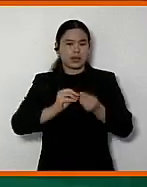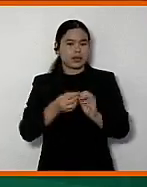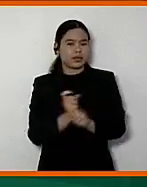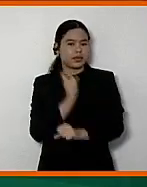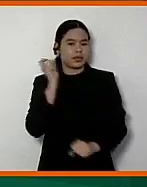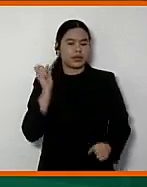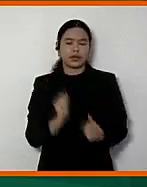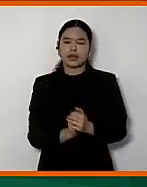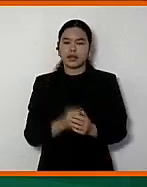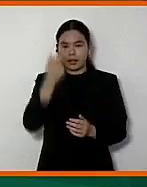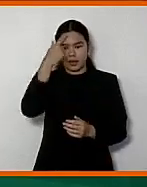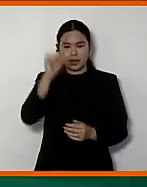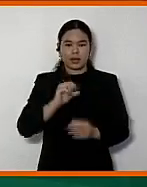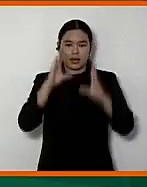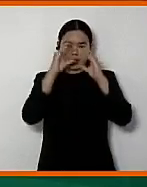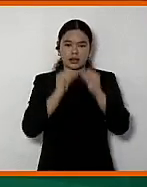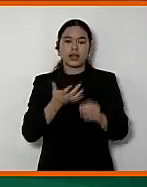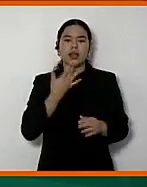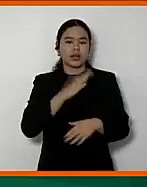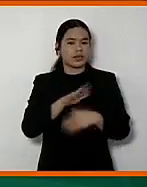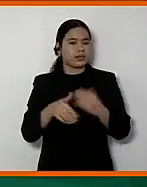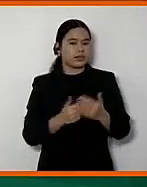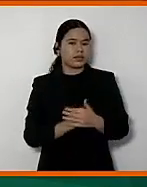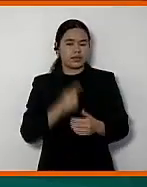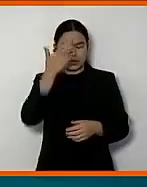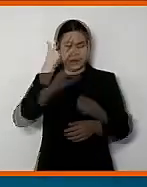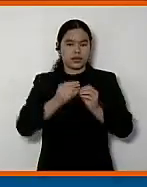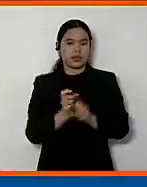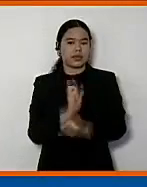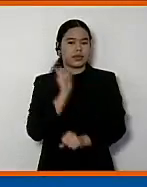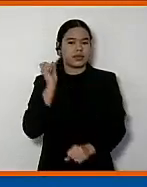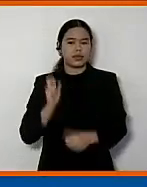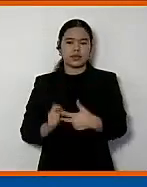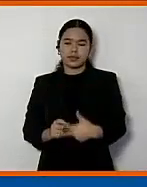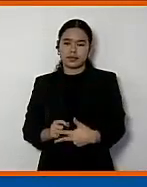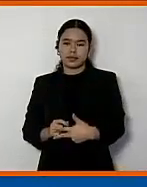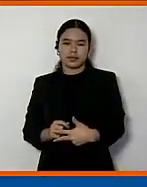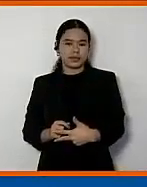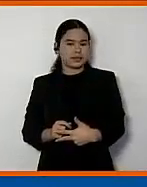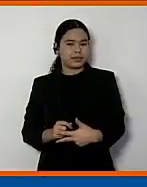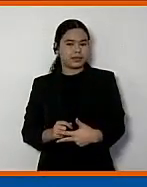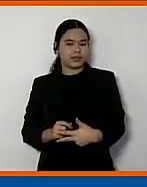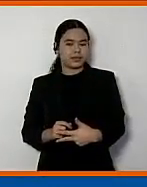Afortunados para esta noche muchísima suerte el primer número ganador es